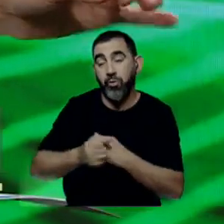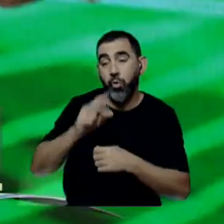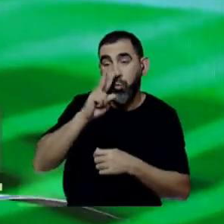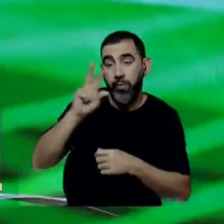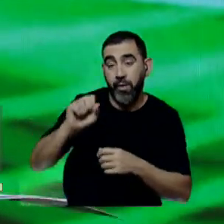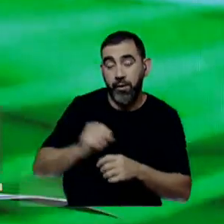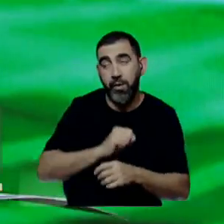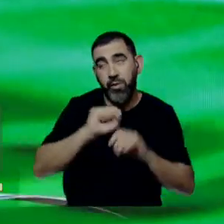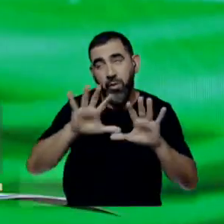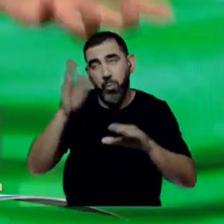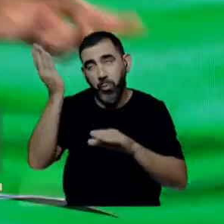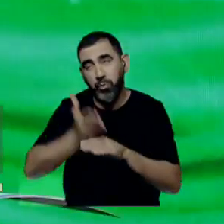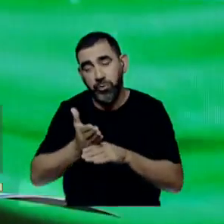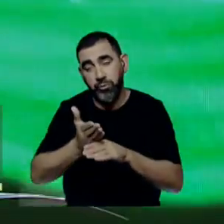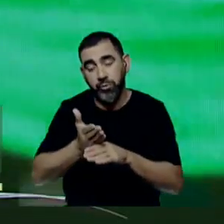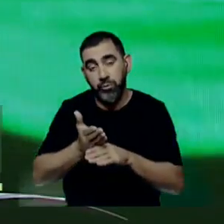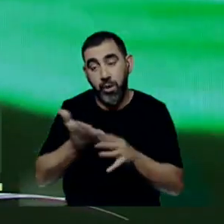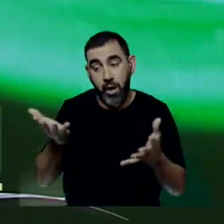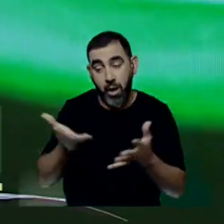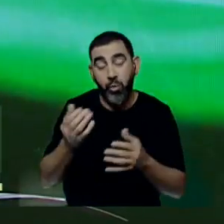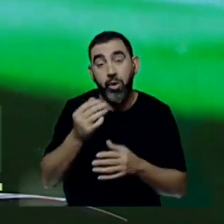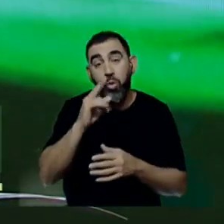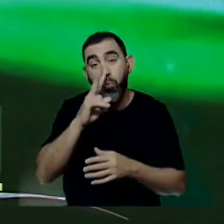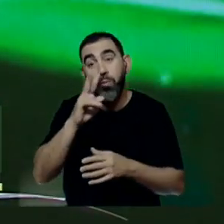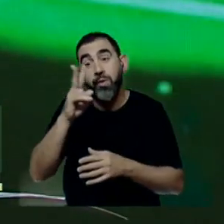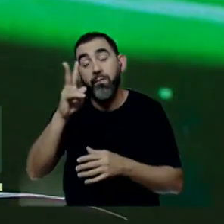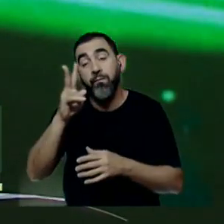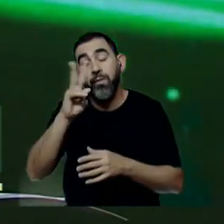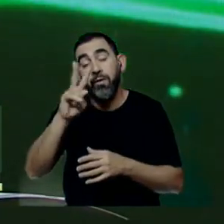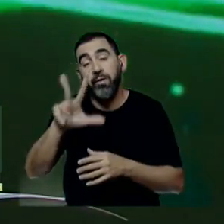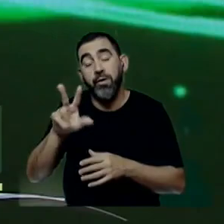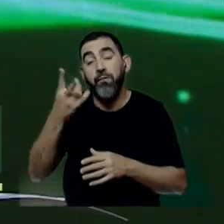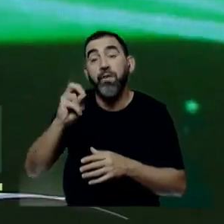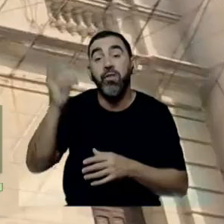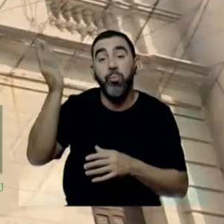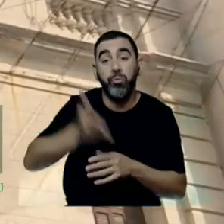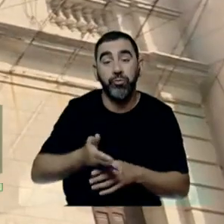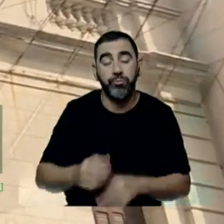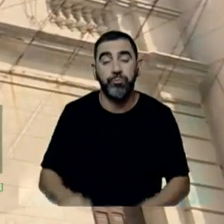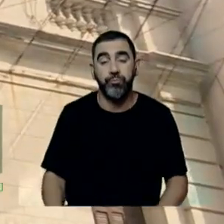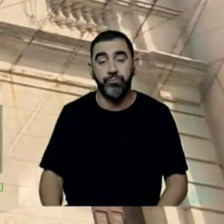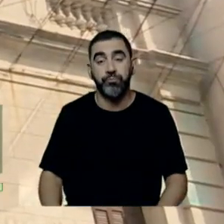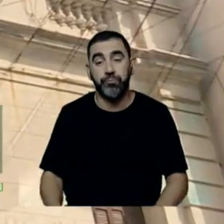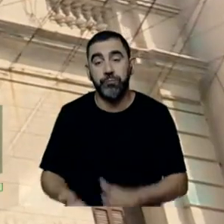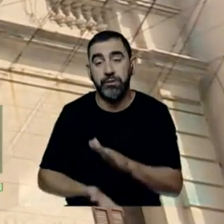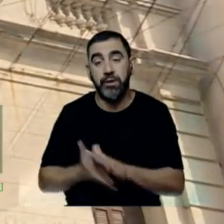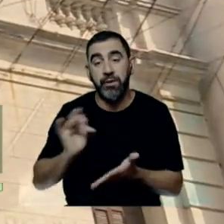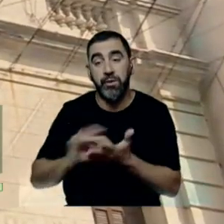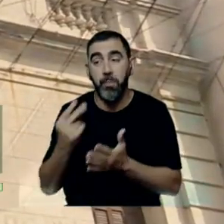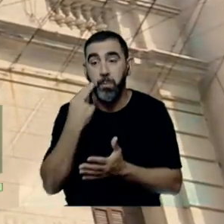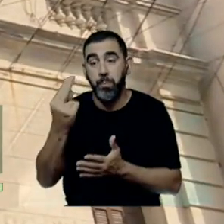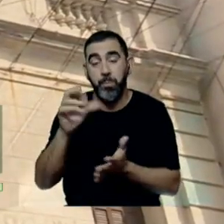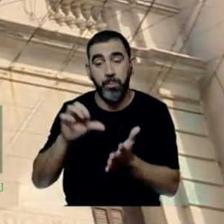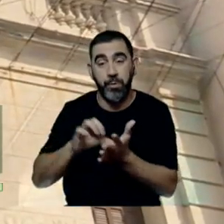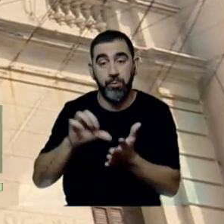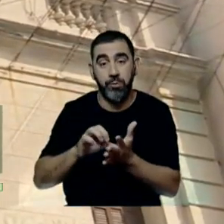2020 era el 10% aproximadamente y en el año 2023 subió al 20%. Las salidas no autorizadas del